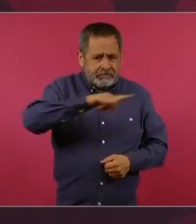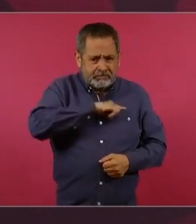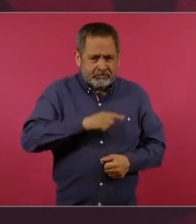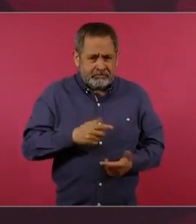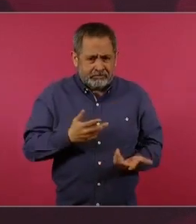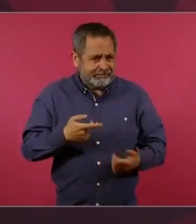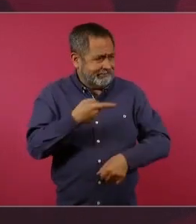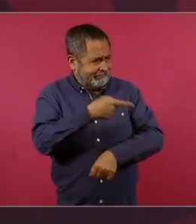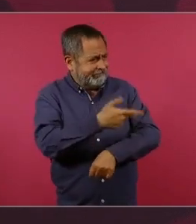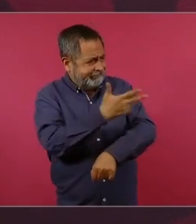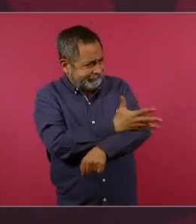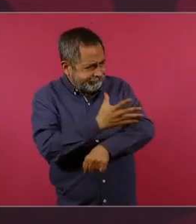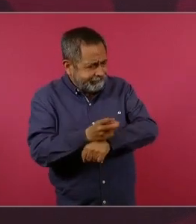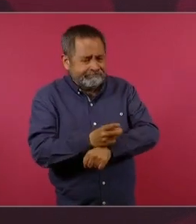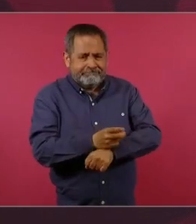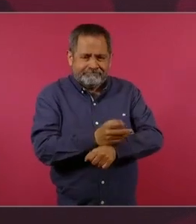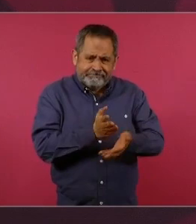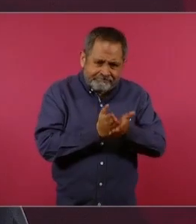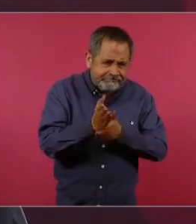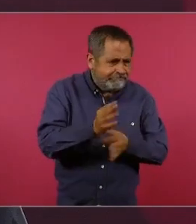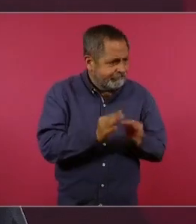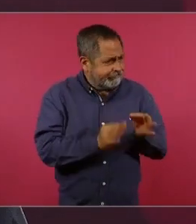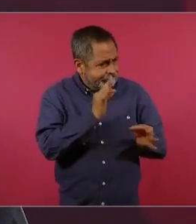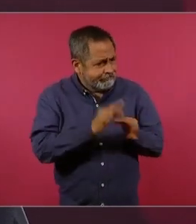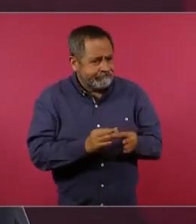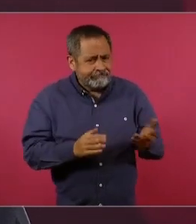honesto, íntegro,